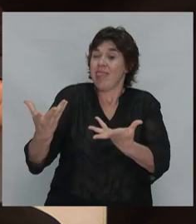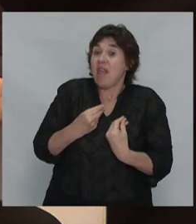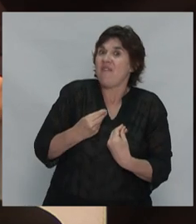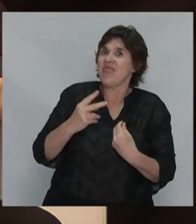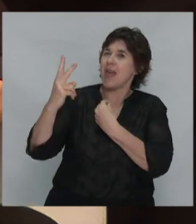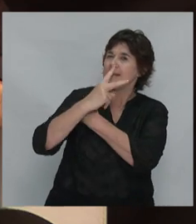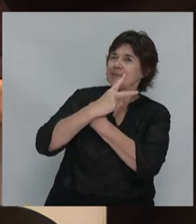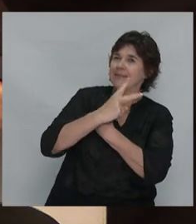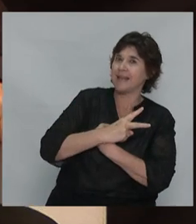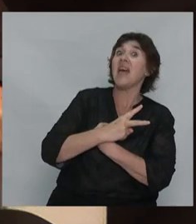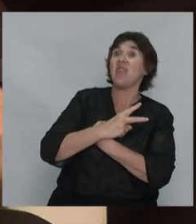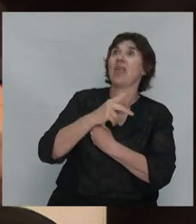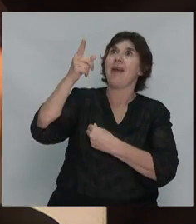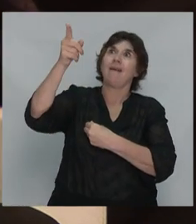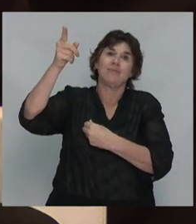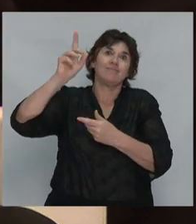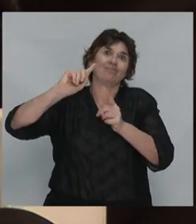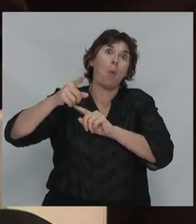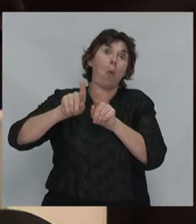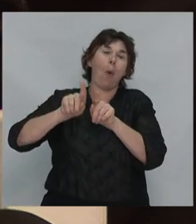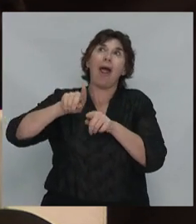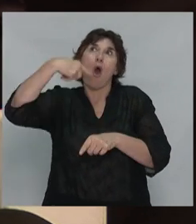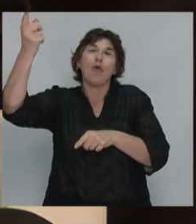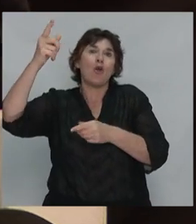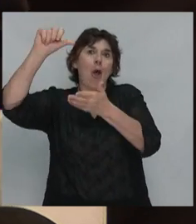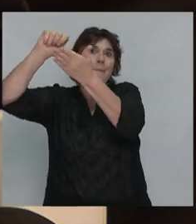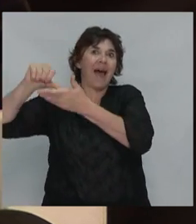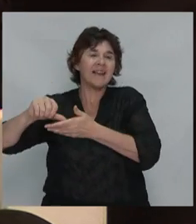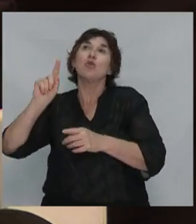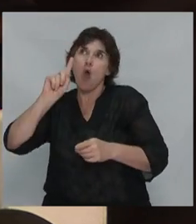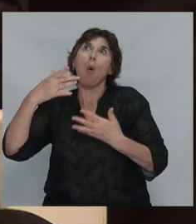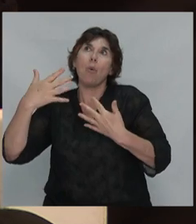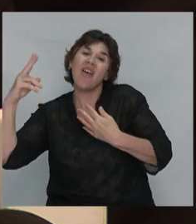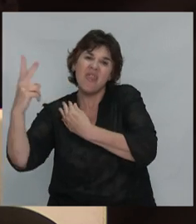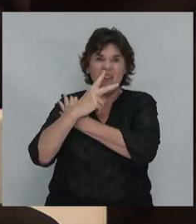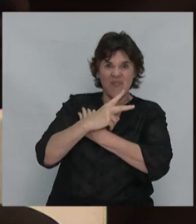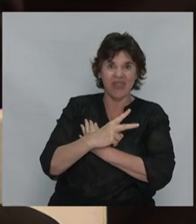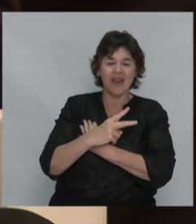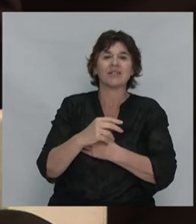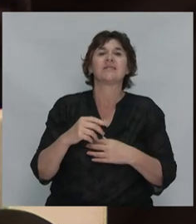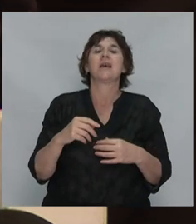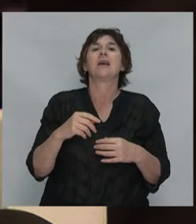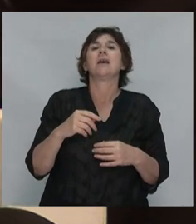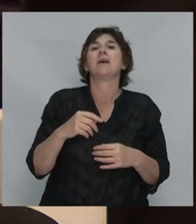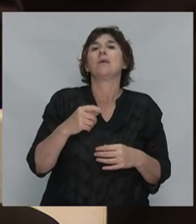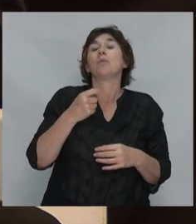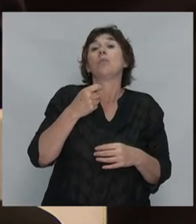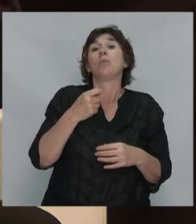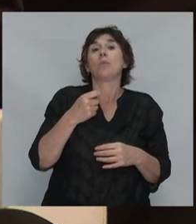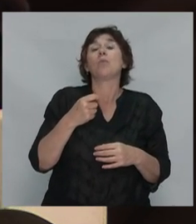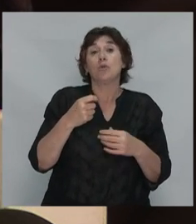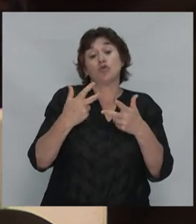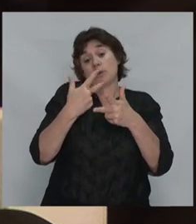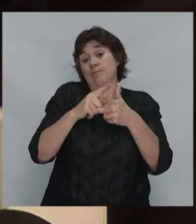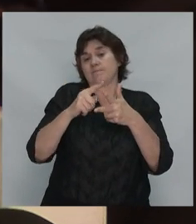que somos objetivos y víctimas en estos tres objetivos pasa en mi opinión pasa por estos tres